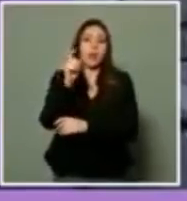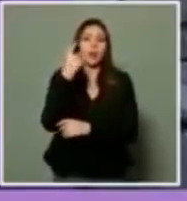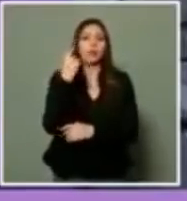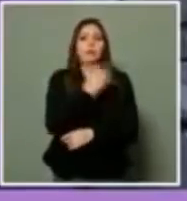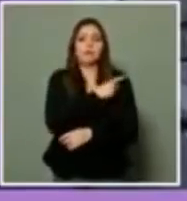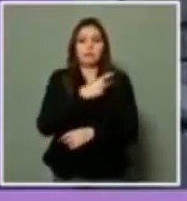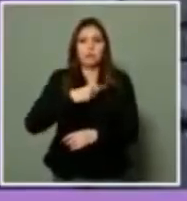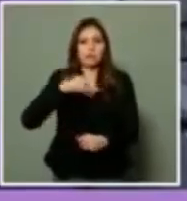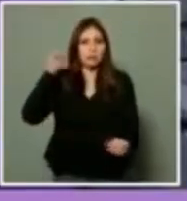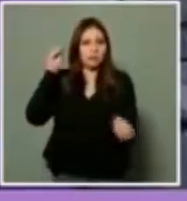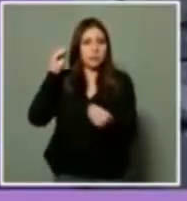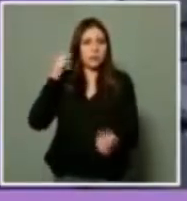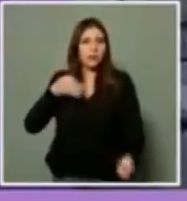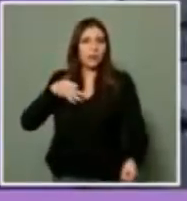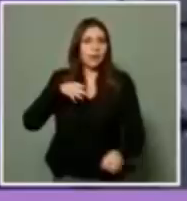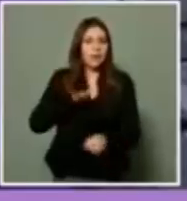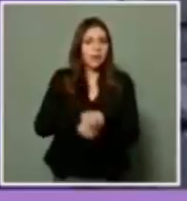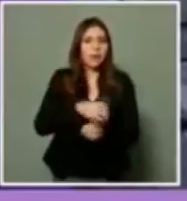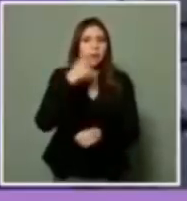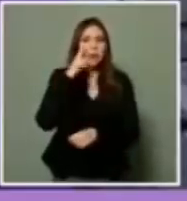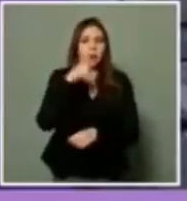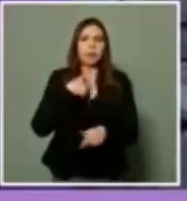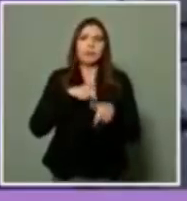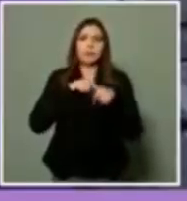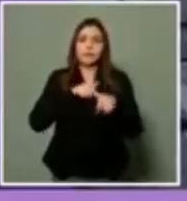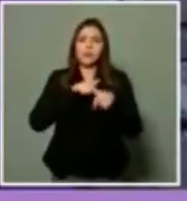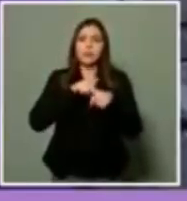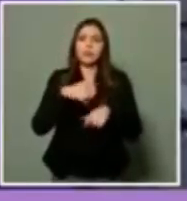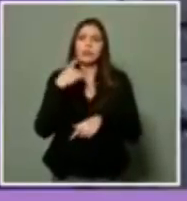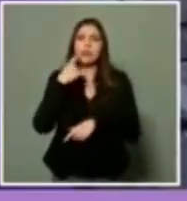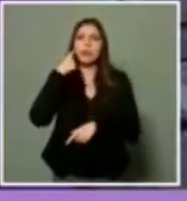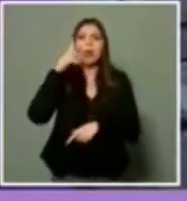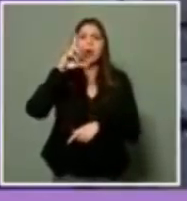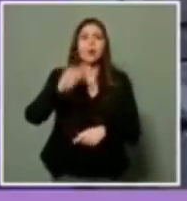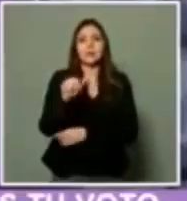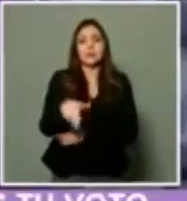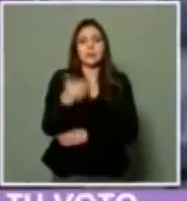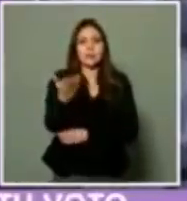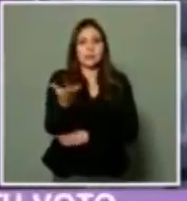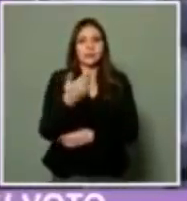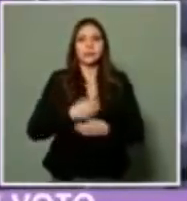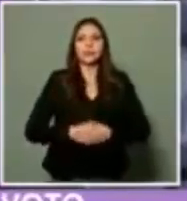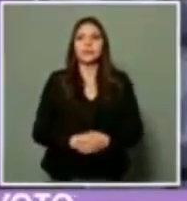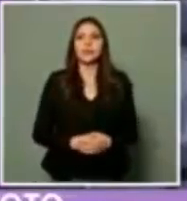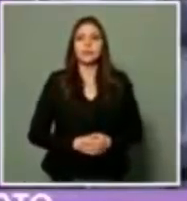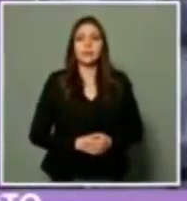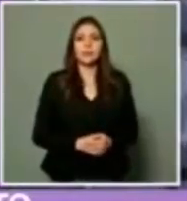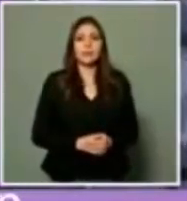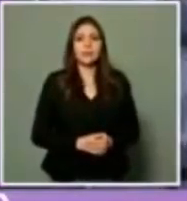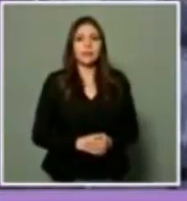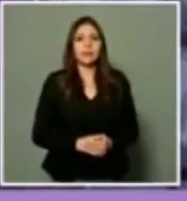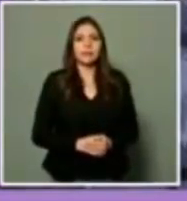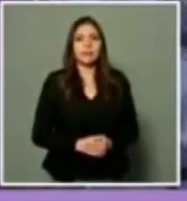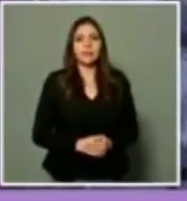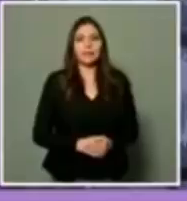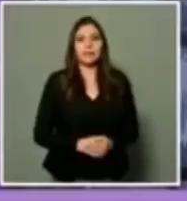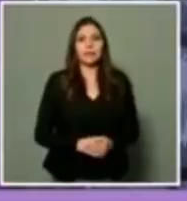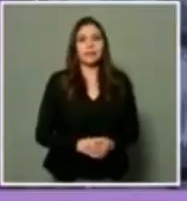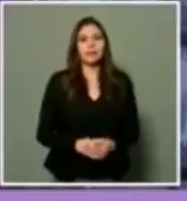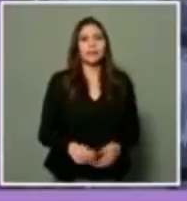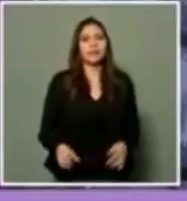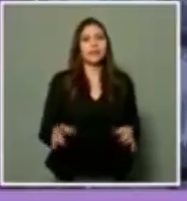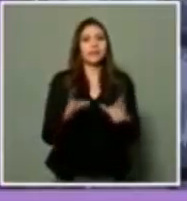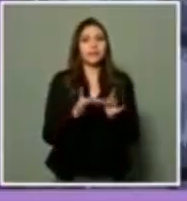seguiré luchando contra la privatización de la misma. Continúo. Hablar de sustentabilidad